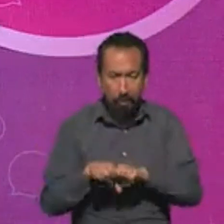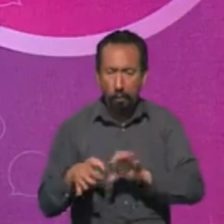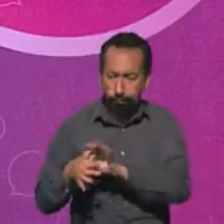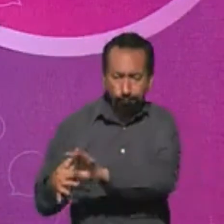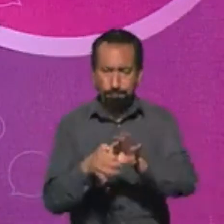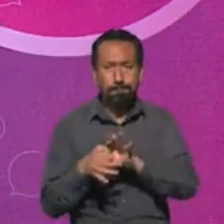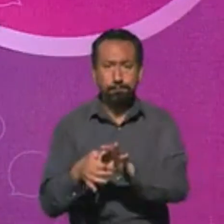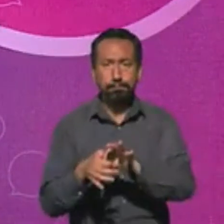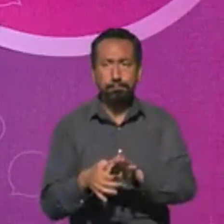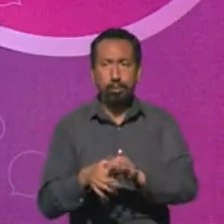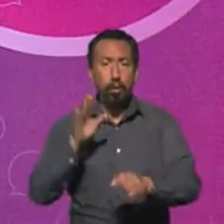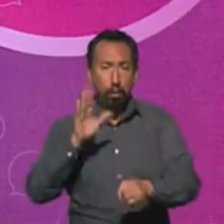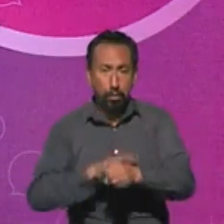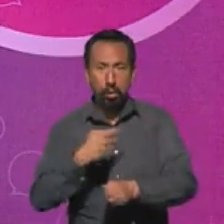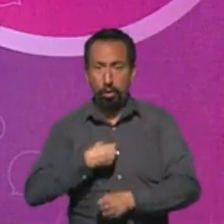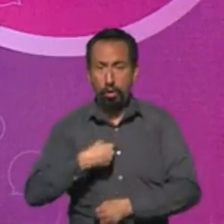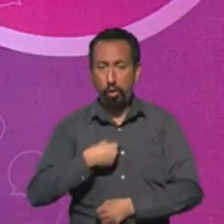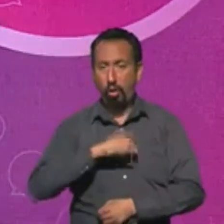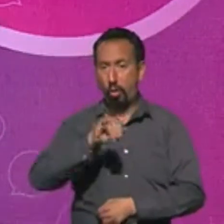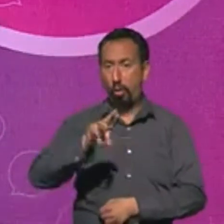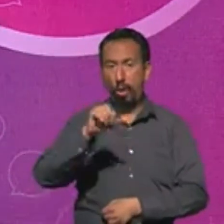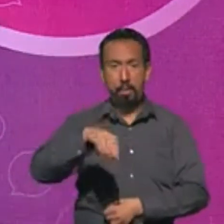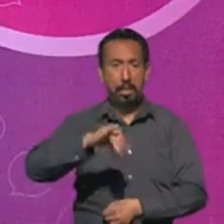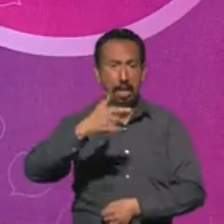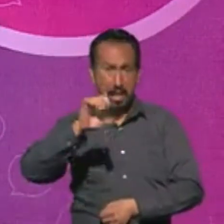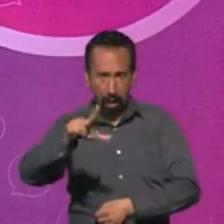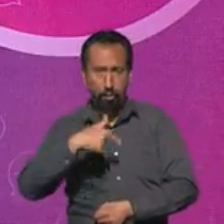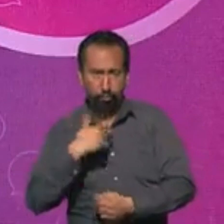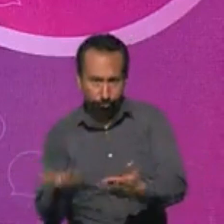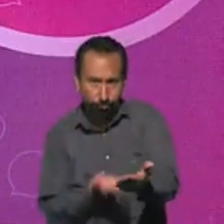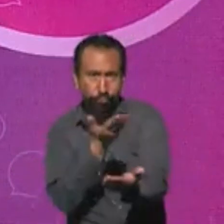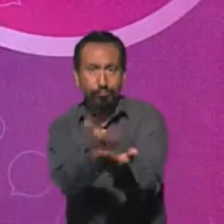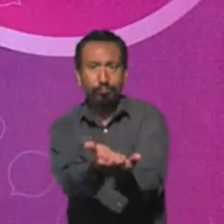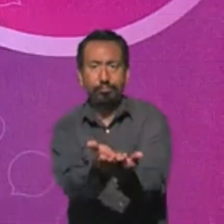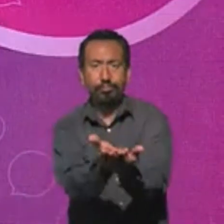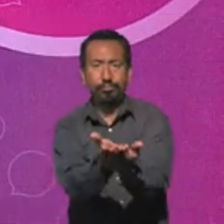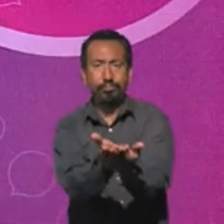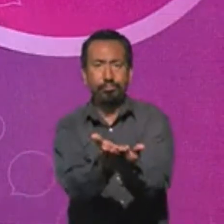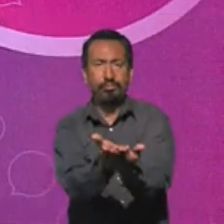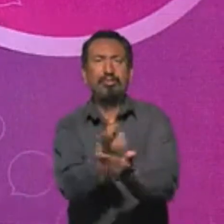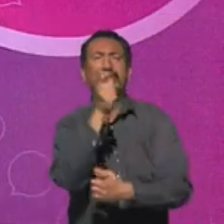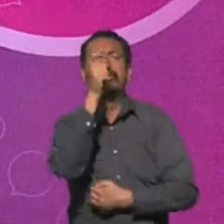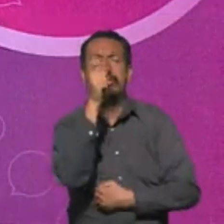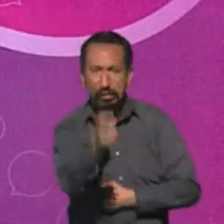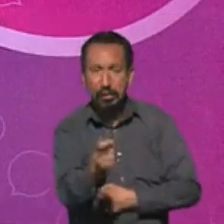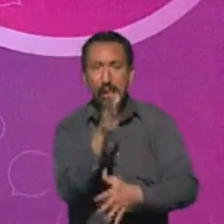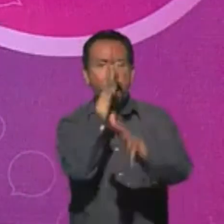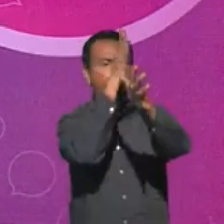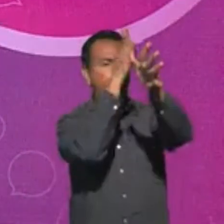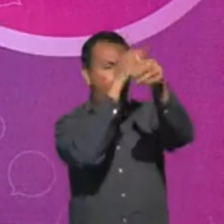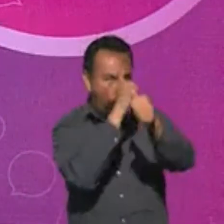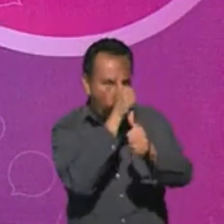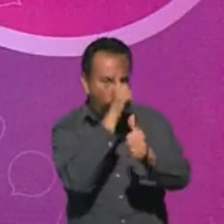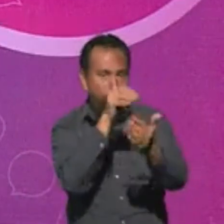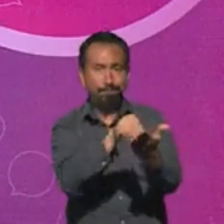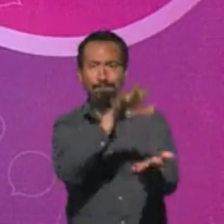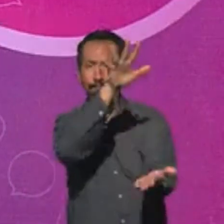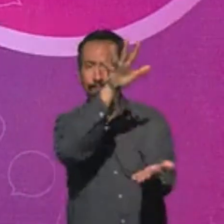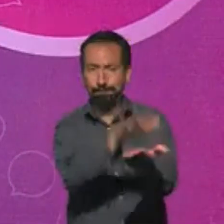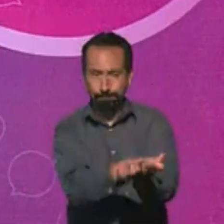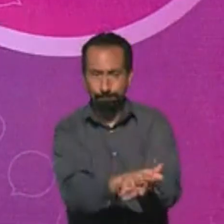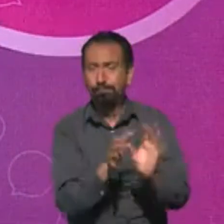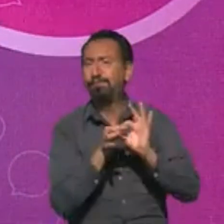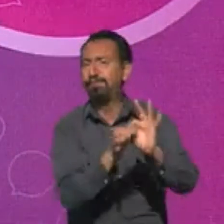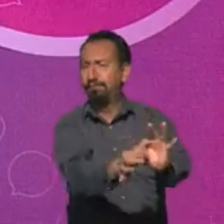eso yo el profe Juan Miguel Ramírez te pongo el gran acuerdo social por Celaya